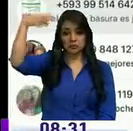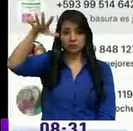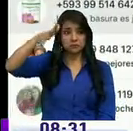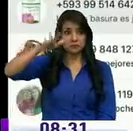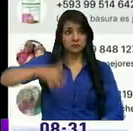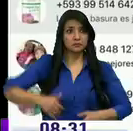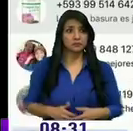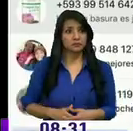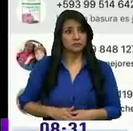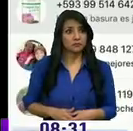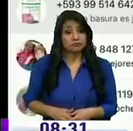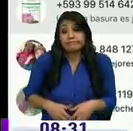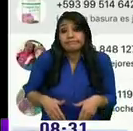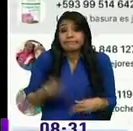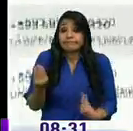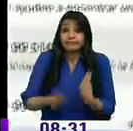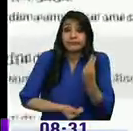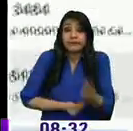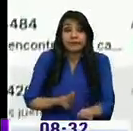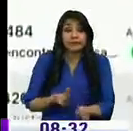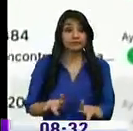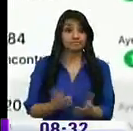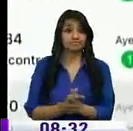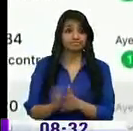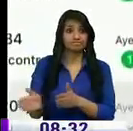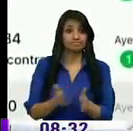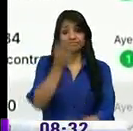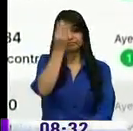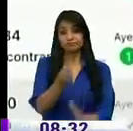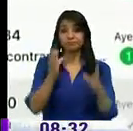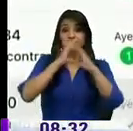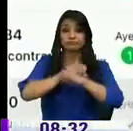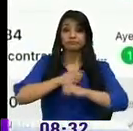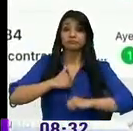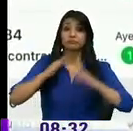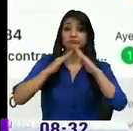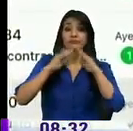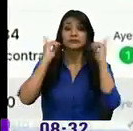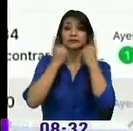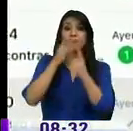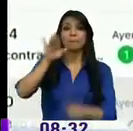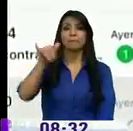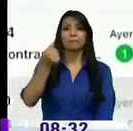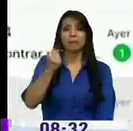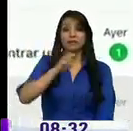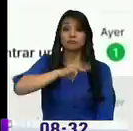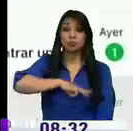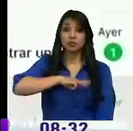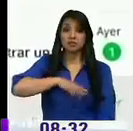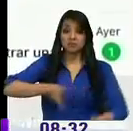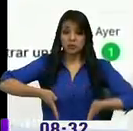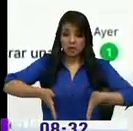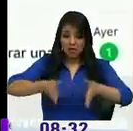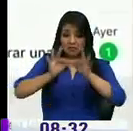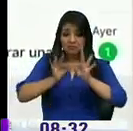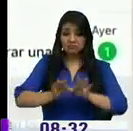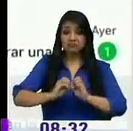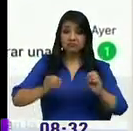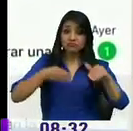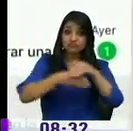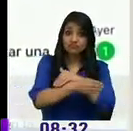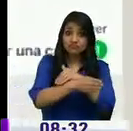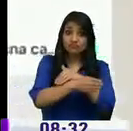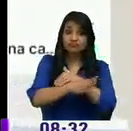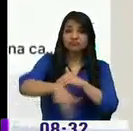luz! Entonces, no sabemos qué. Esa es la verdad. Buenas noches. Vivo en San Blas y parece que el municipio se olvidó de nuestras calles. Siendo la entrada del colegio del